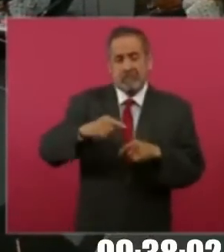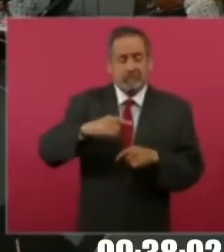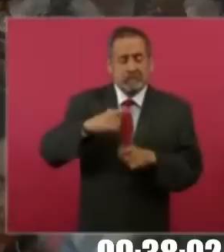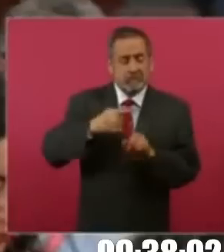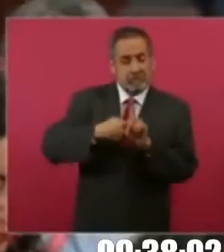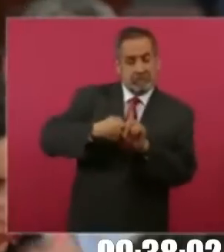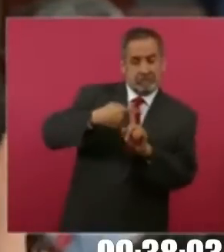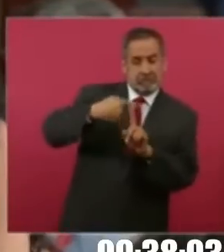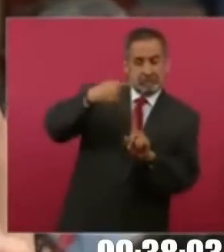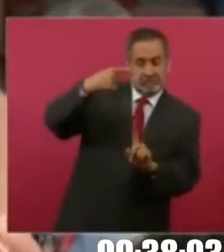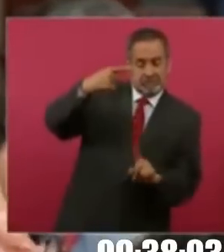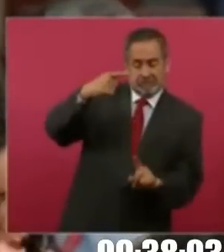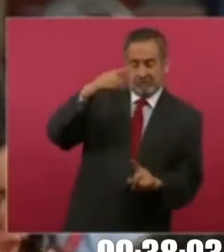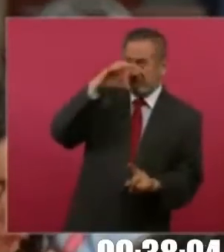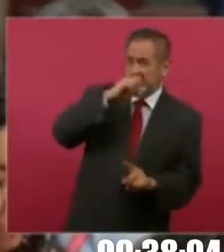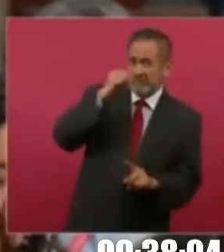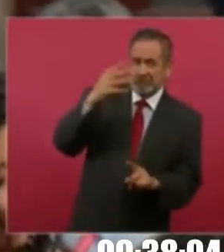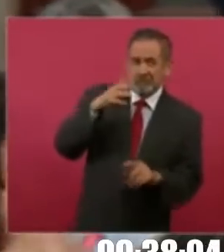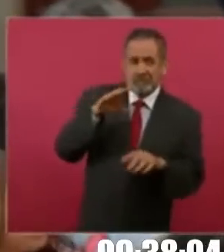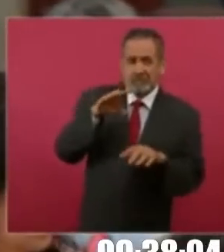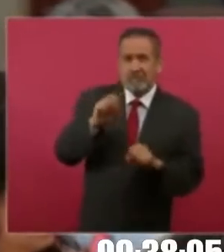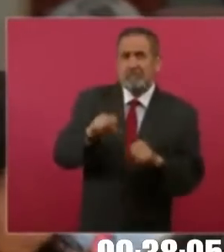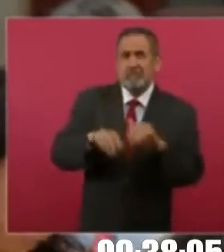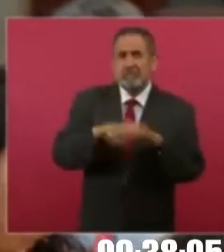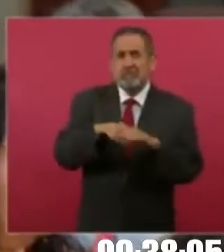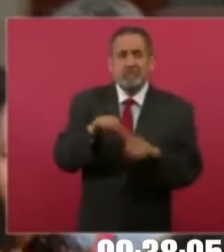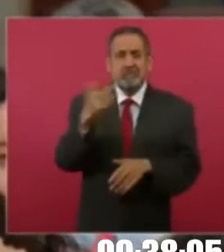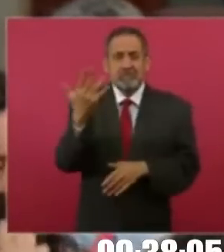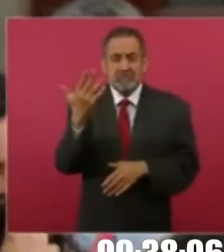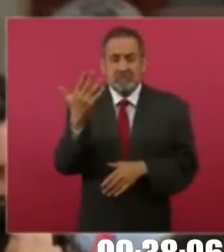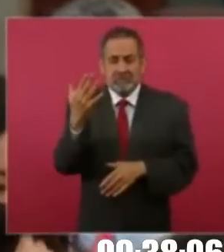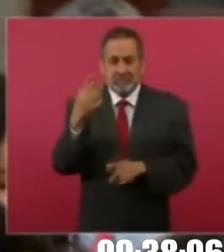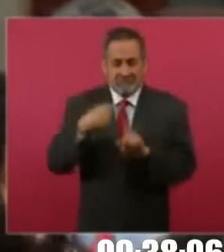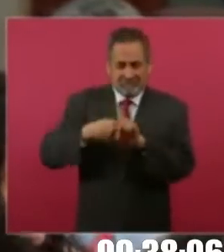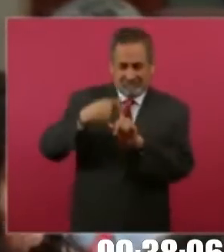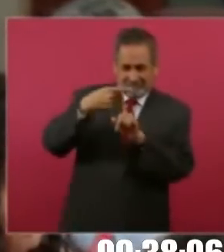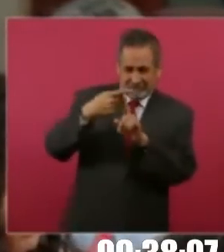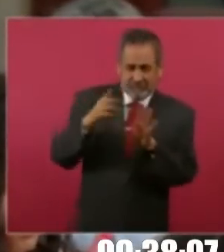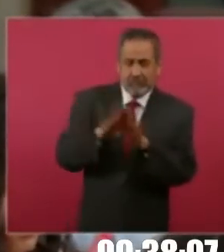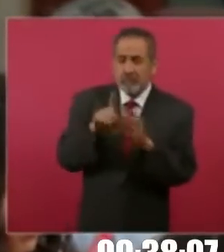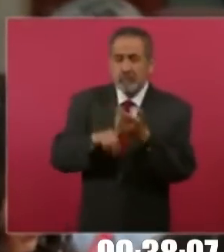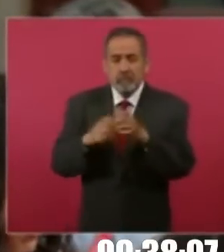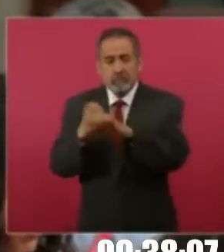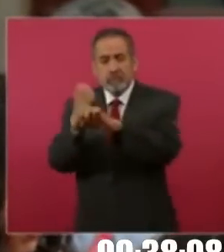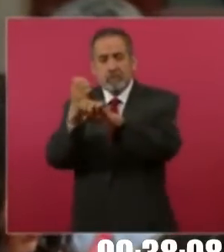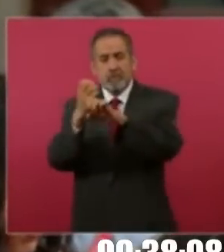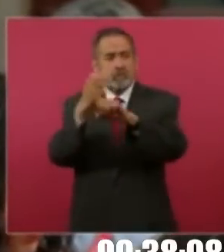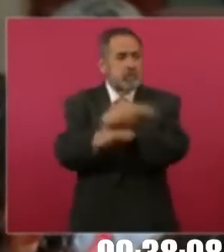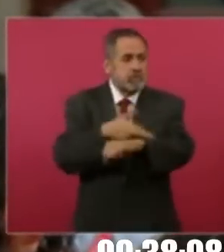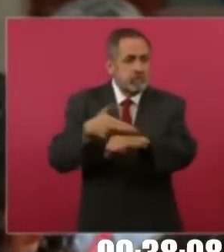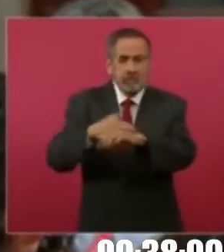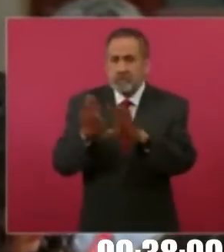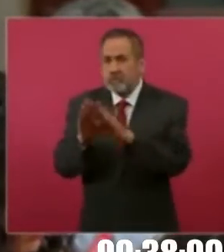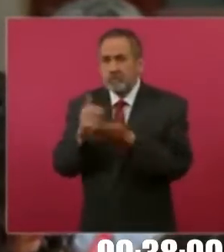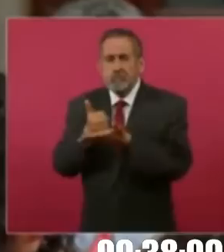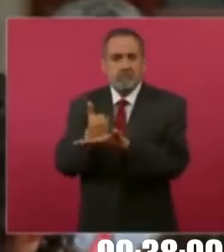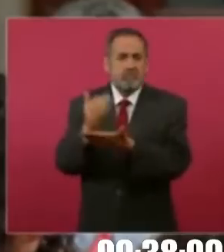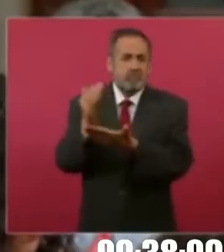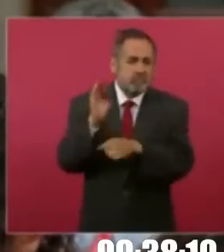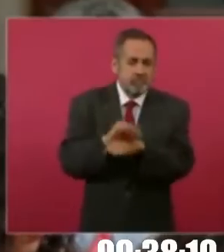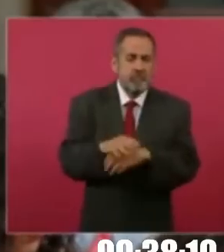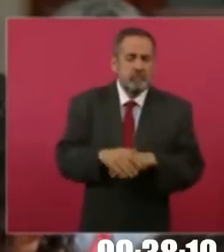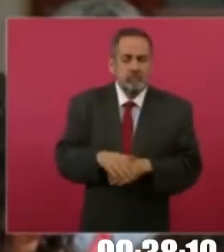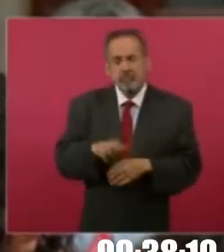llegará cercana a los 50 grados Cómo se están coordinando con los Estados y también preguntarle si